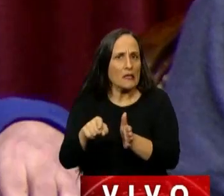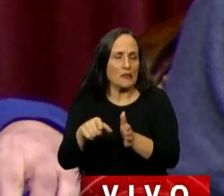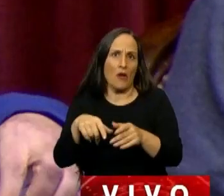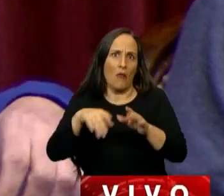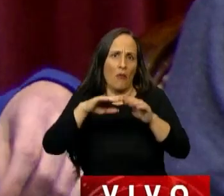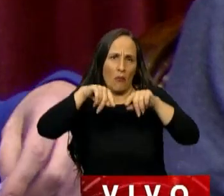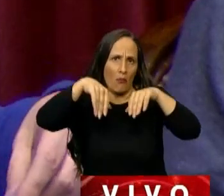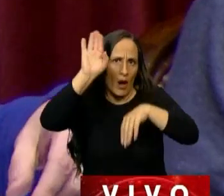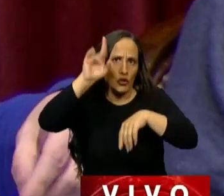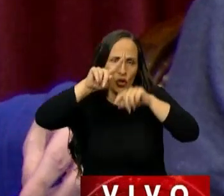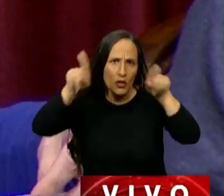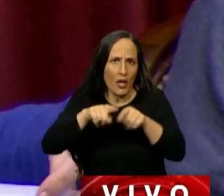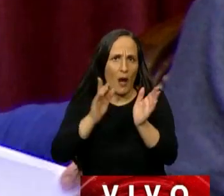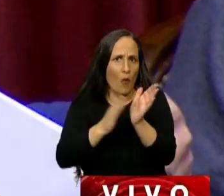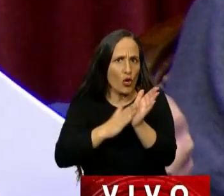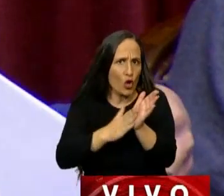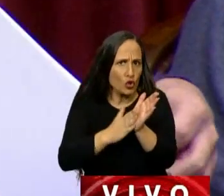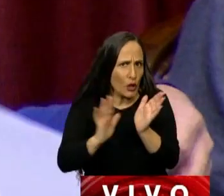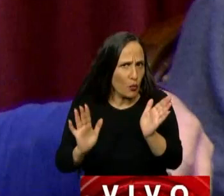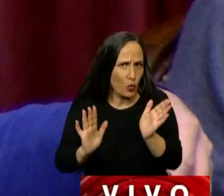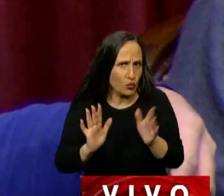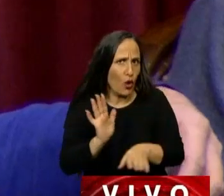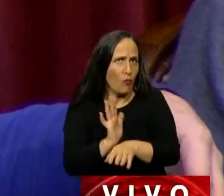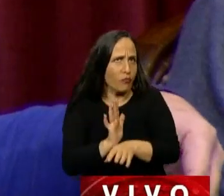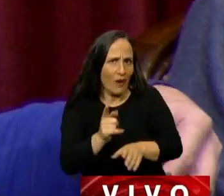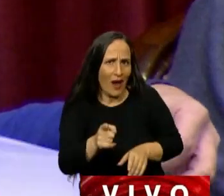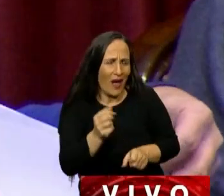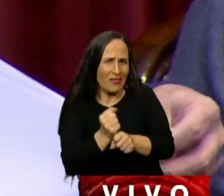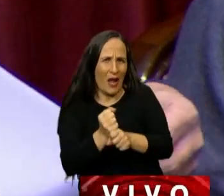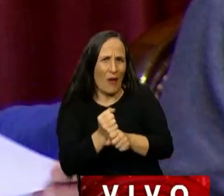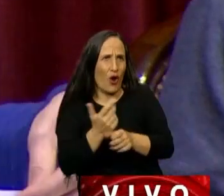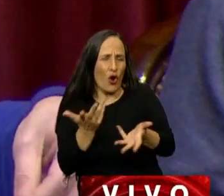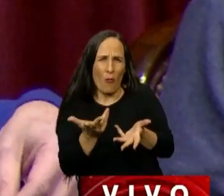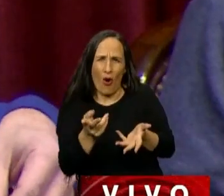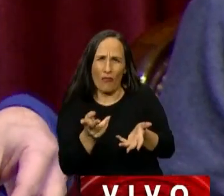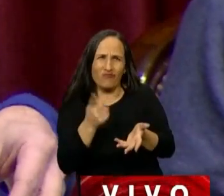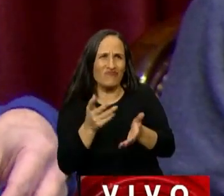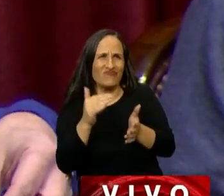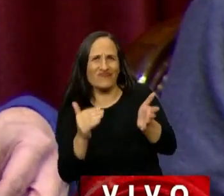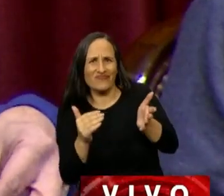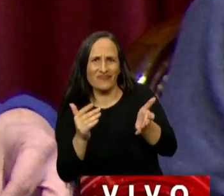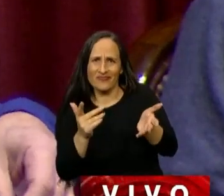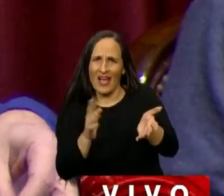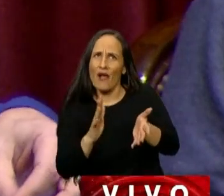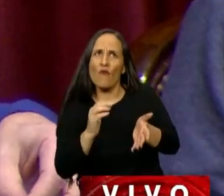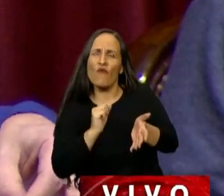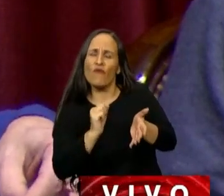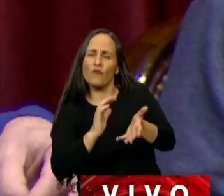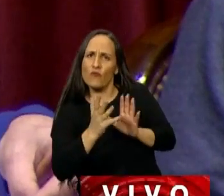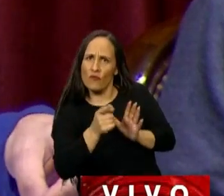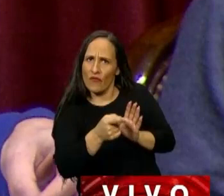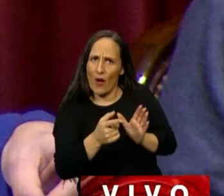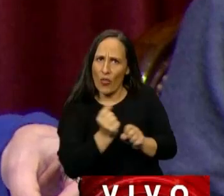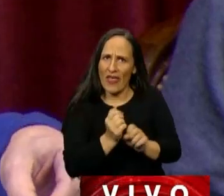del monotributo para la precarización y el fraude laboral. Entonces, presidente,